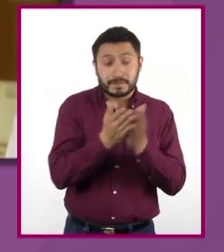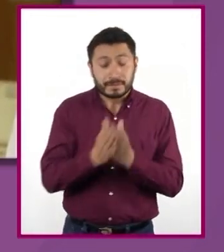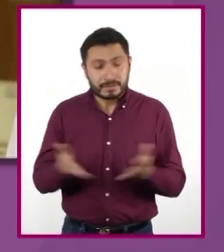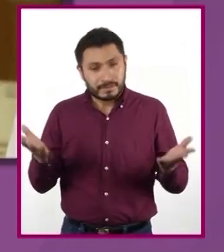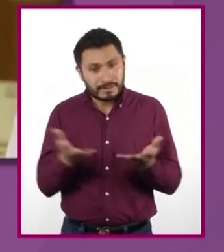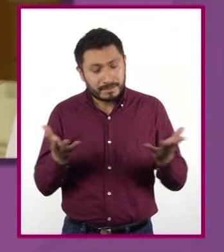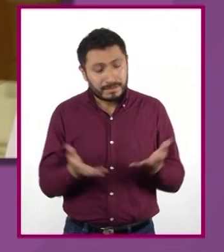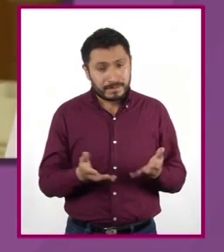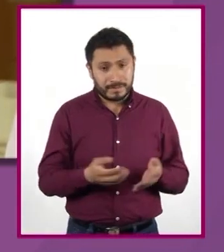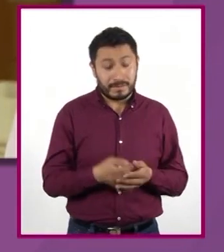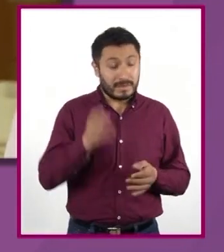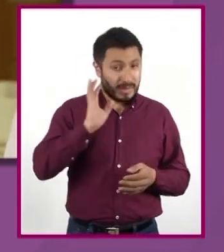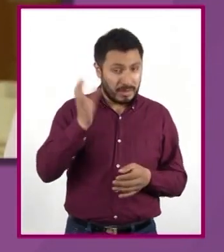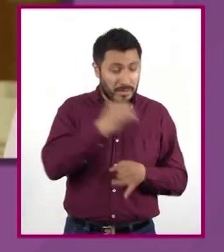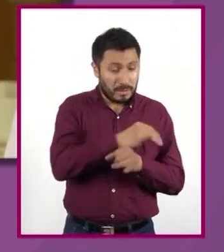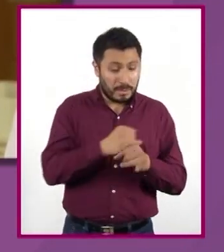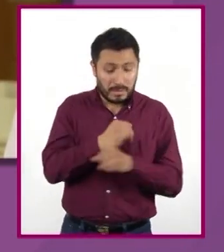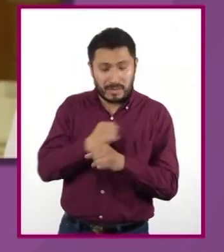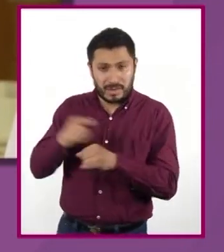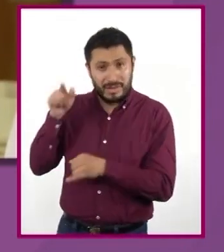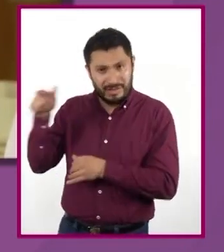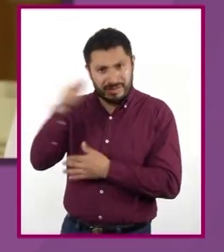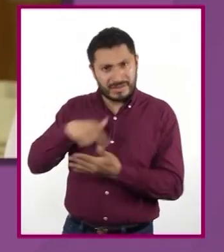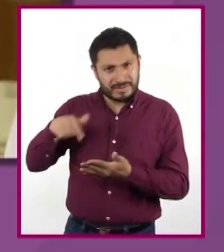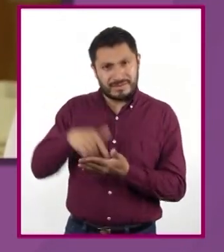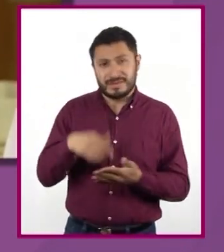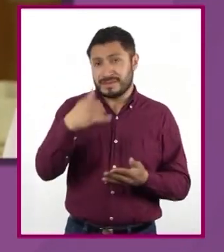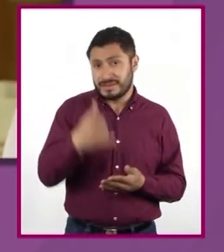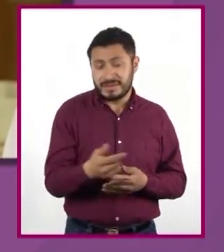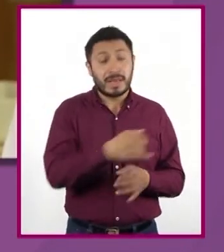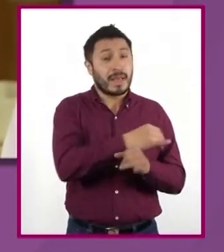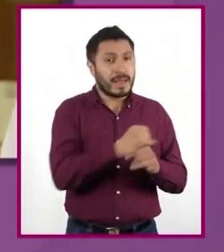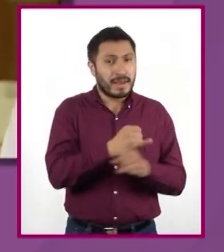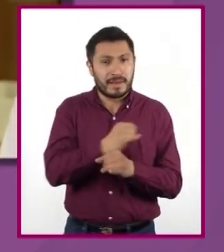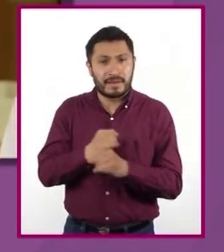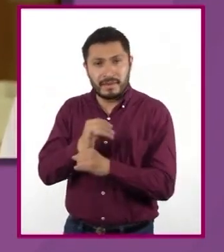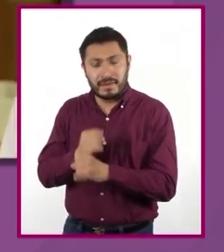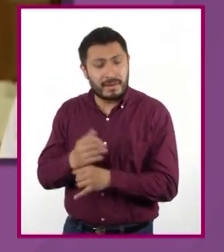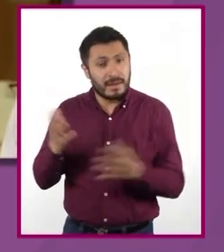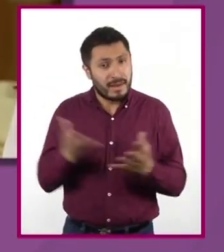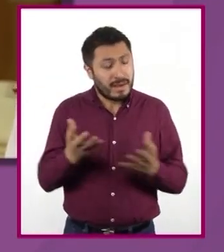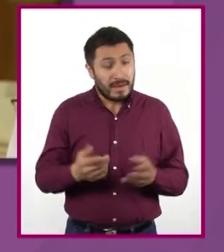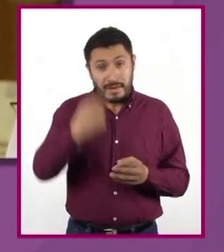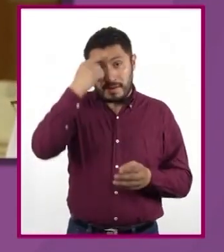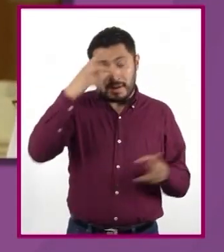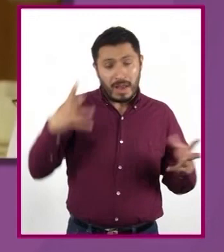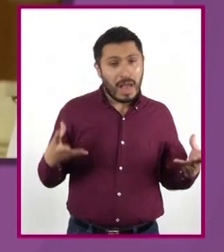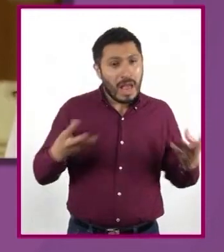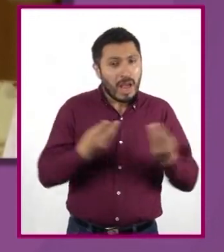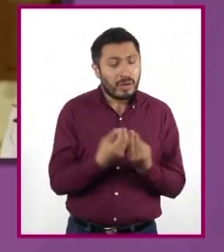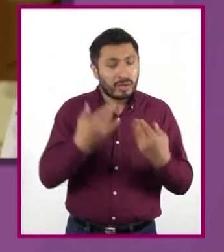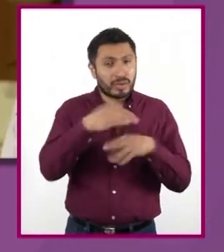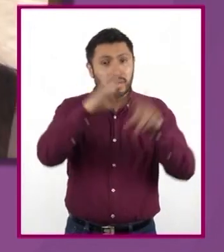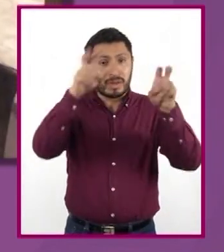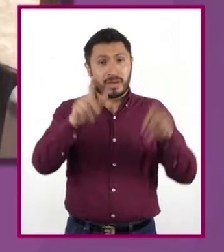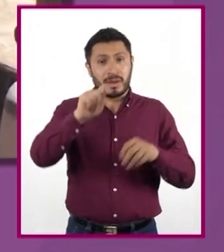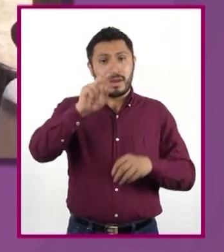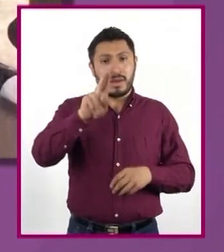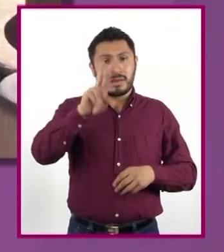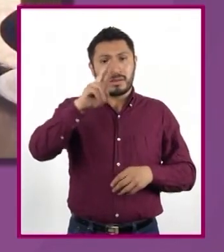generaron durante la investigación en el sitio y las investigaciones que se estaban generando paralelamente sobre el tema de la